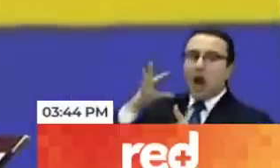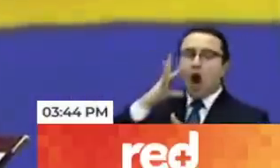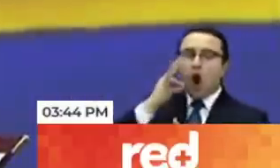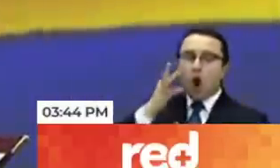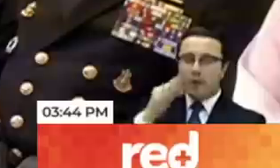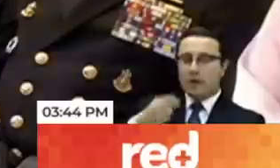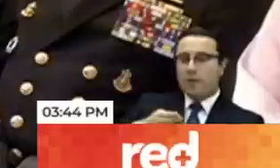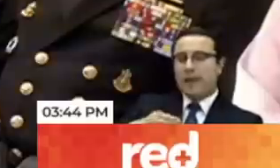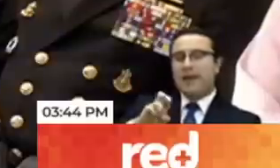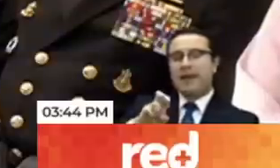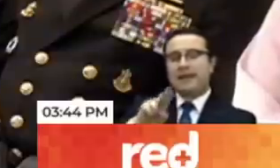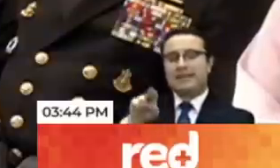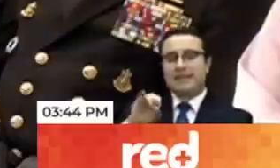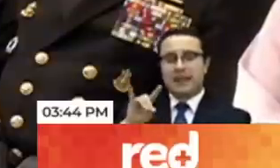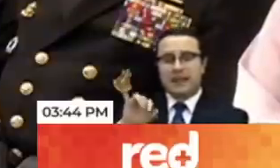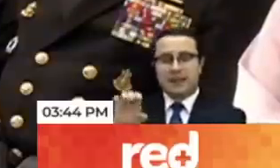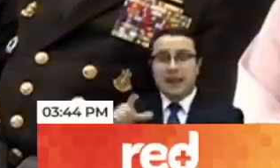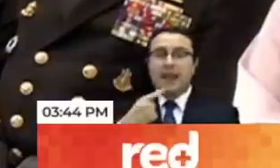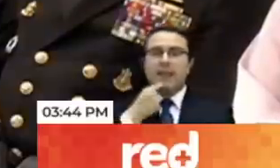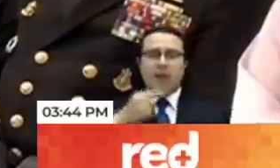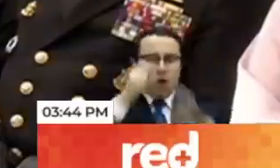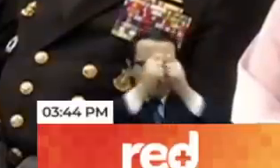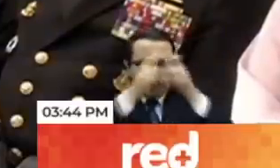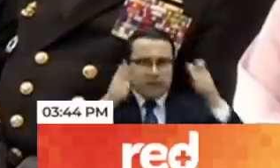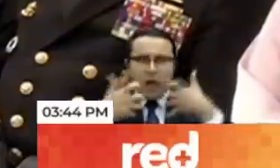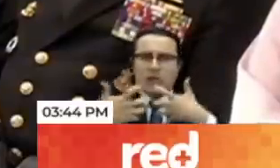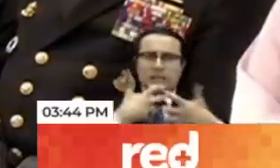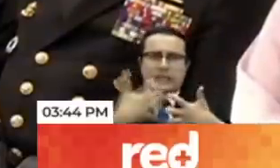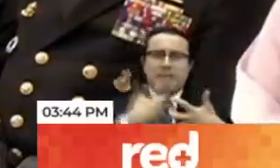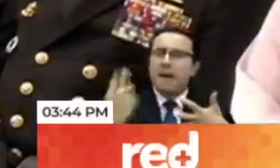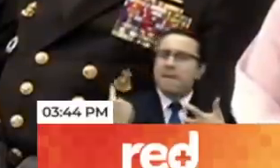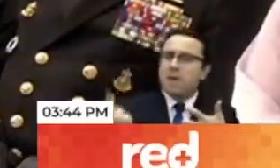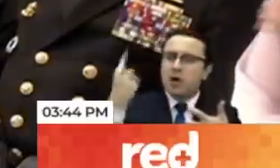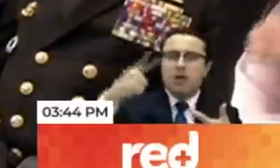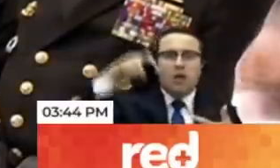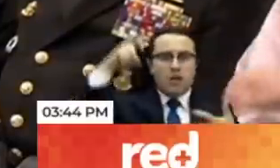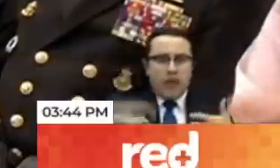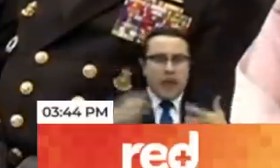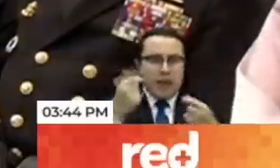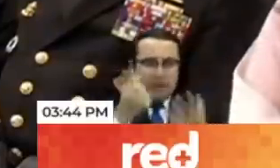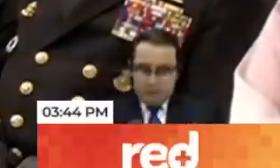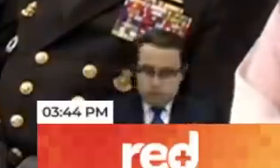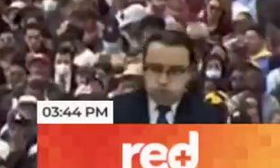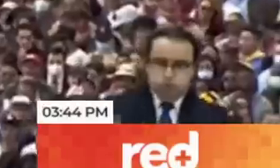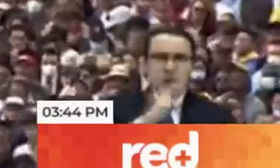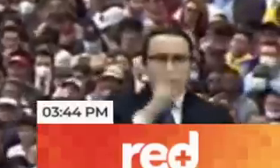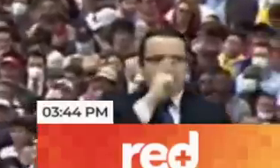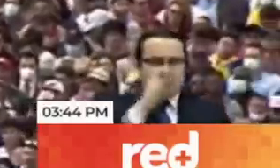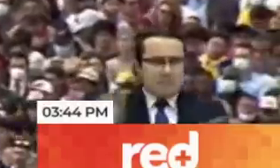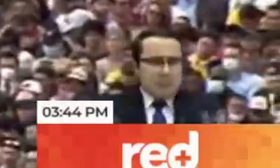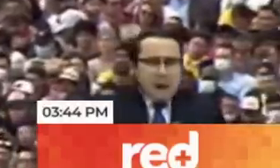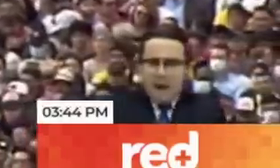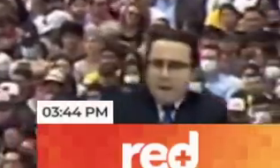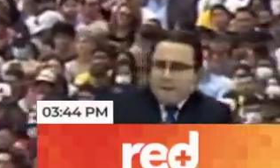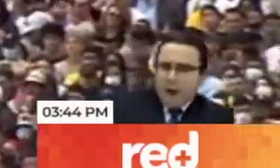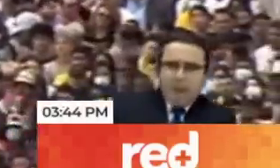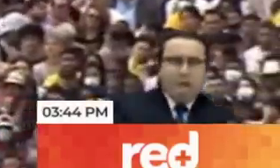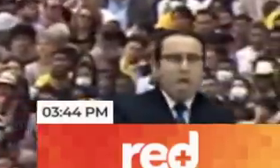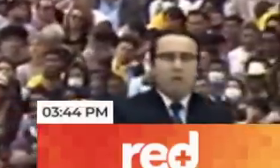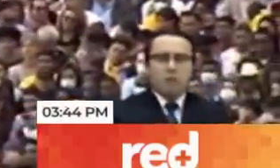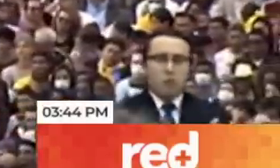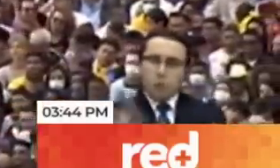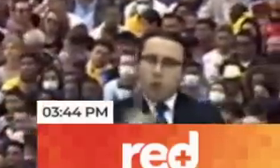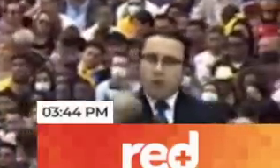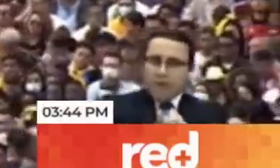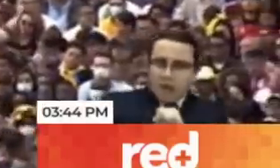los estados y los sistemas políticos debían maximizar su utilidad, reducir el costo, es decir, tomar la decisión como Estado